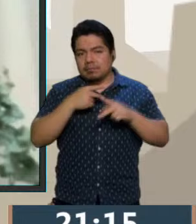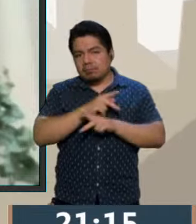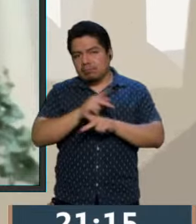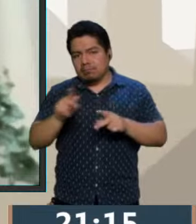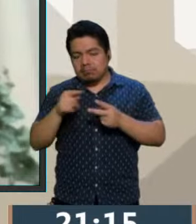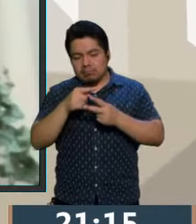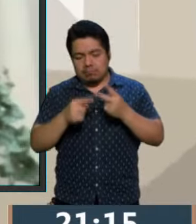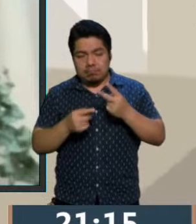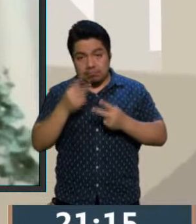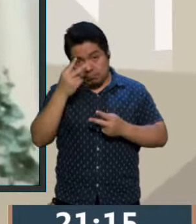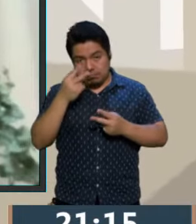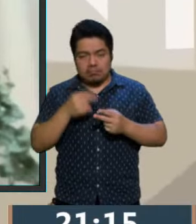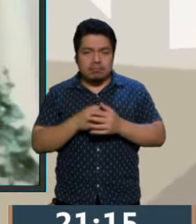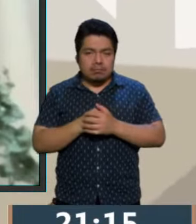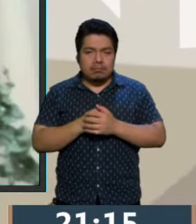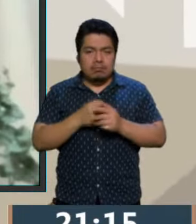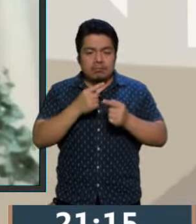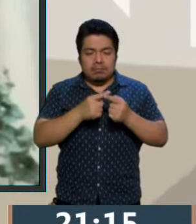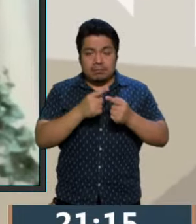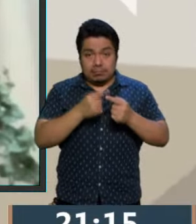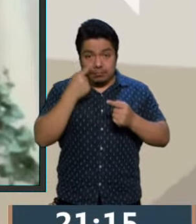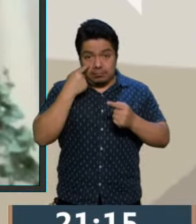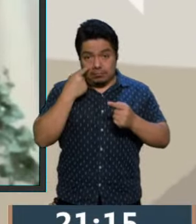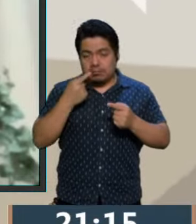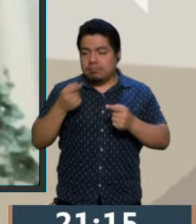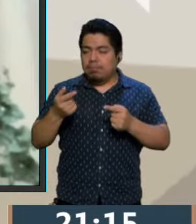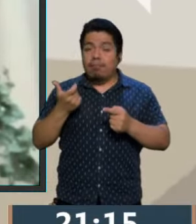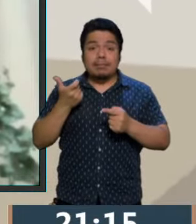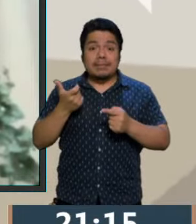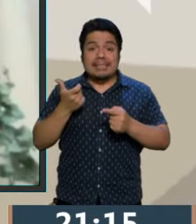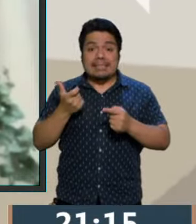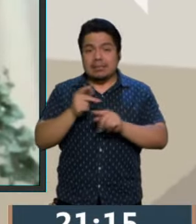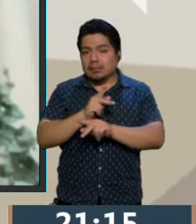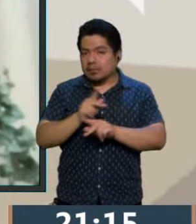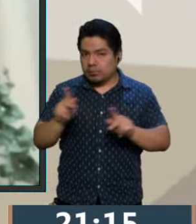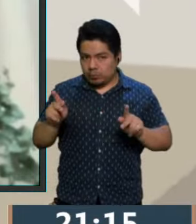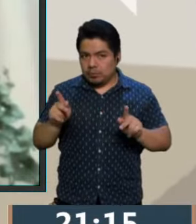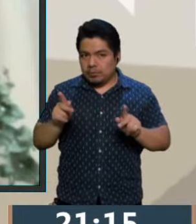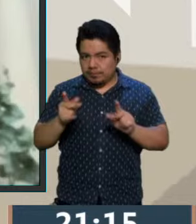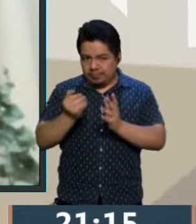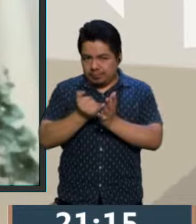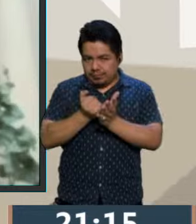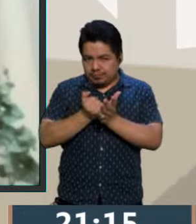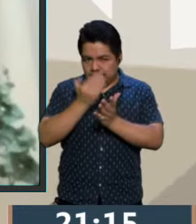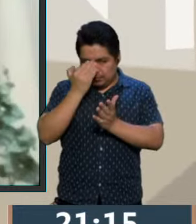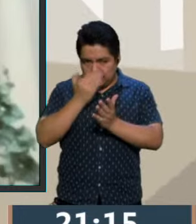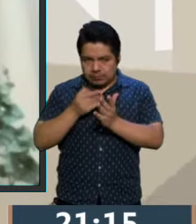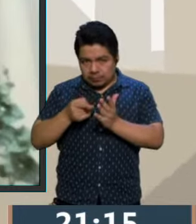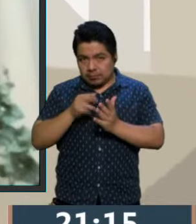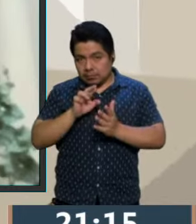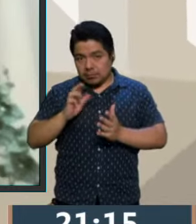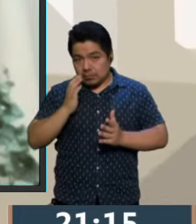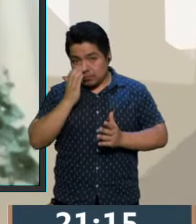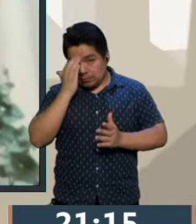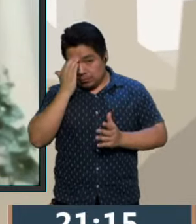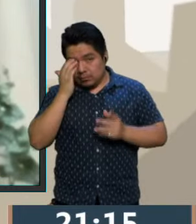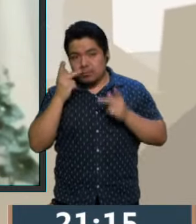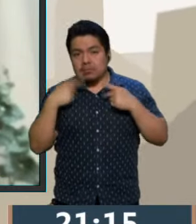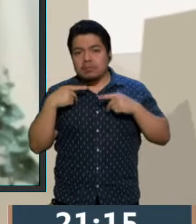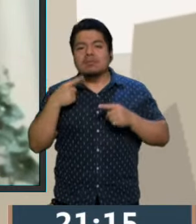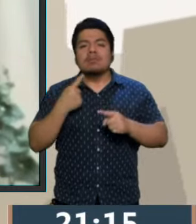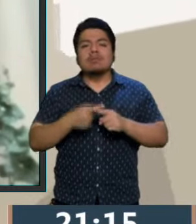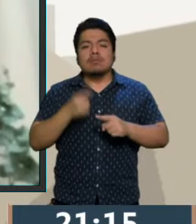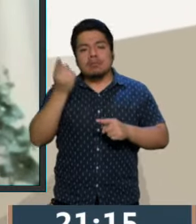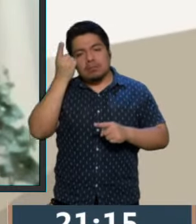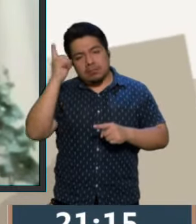dos asuntos. Primero, porque es dinero público. El dinero público hay que reconocer que es dinero del pueblo de